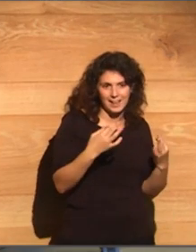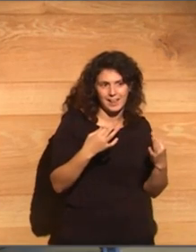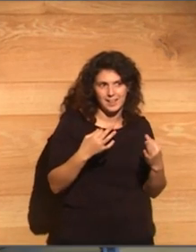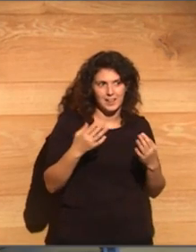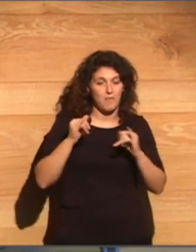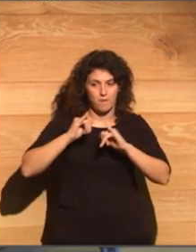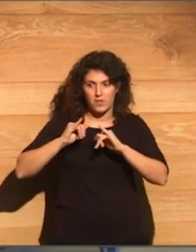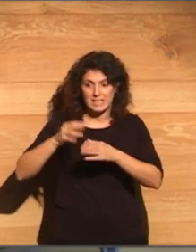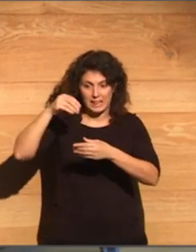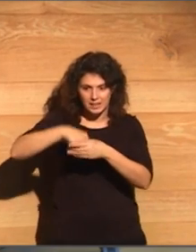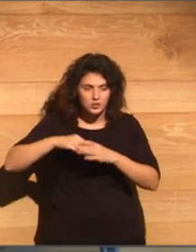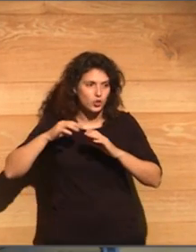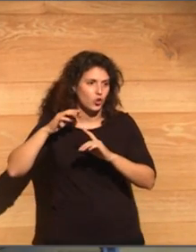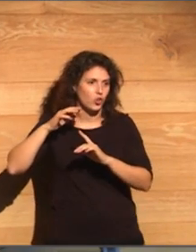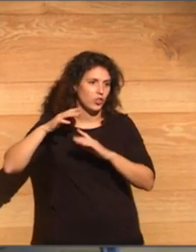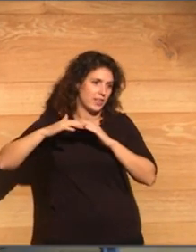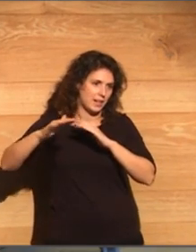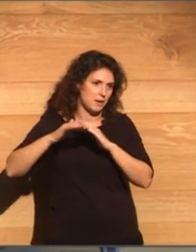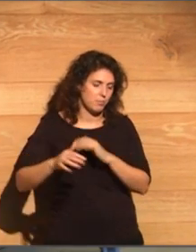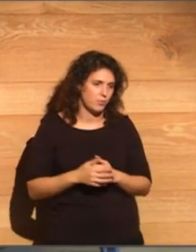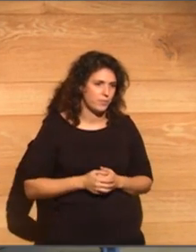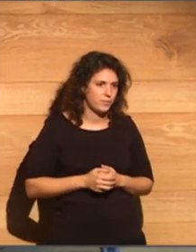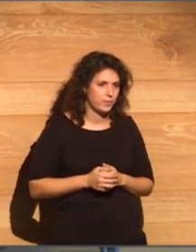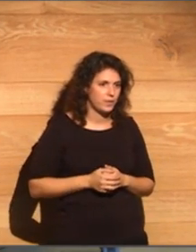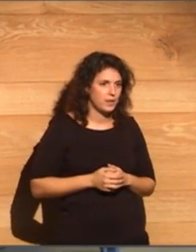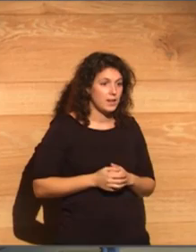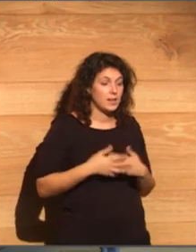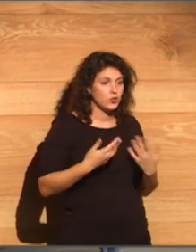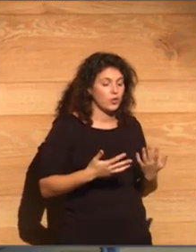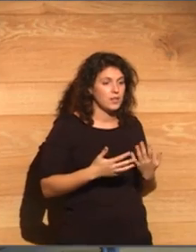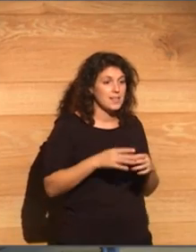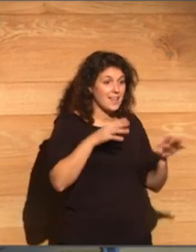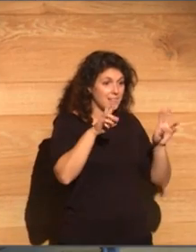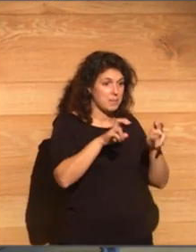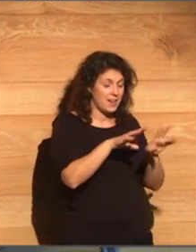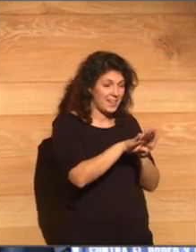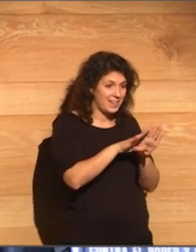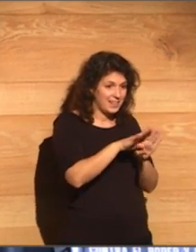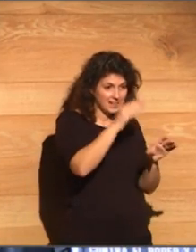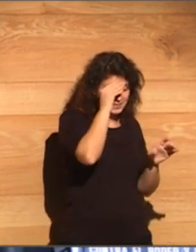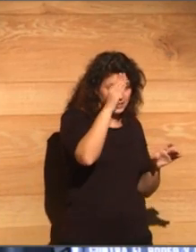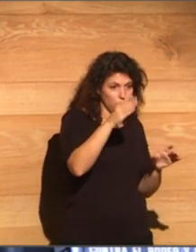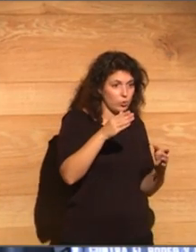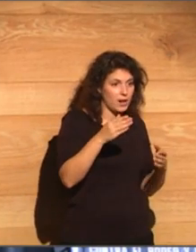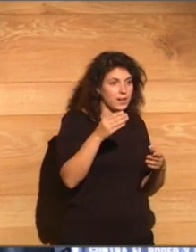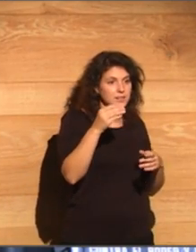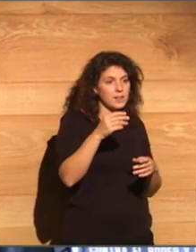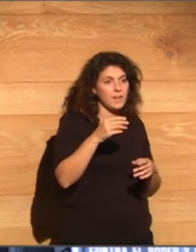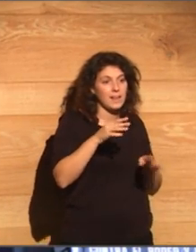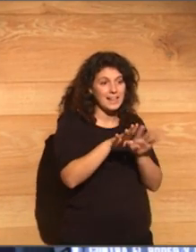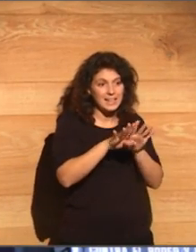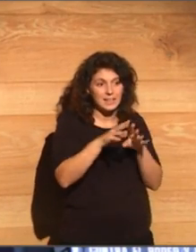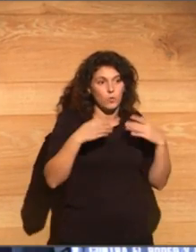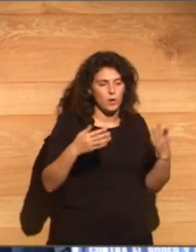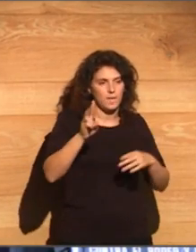gente, claro, en el campo. ¿Y cuál es el resultado de eso? Nuevamente, las élites críticas intelectuales poniendo a parir a la vaquilla, como